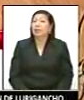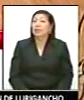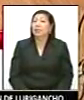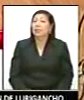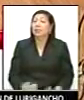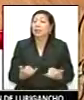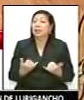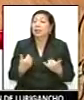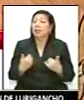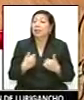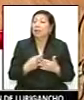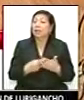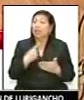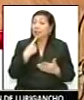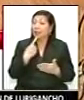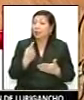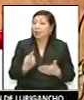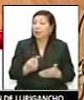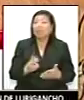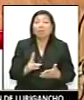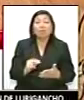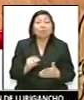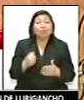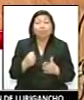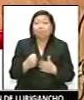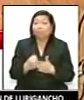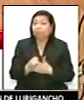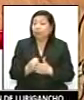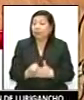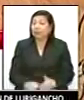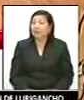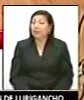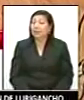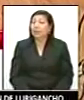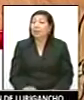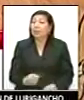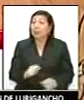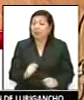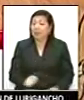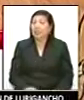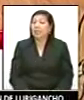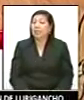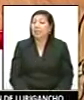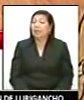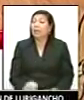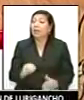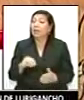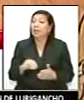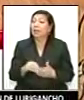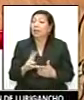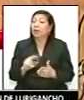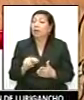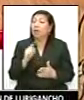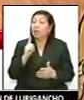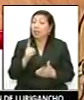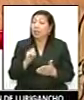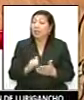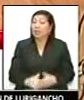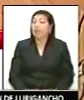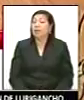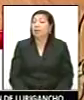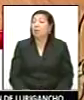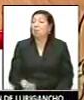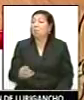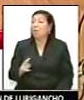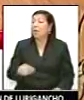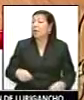respecto, debe señalarse que la autógrafa no incumple el referido precepto constitucional, dado que no se propone crear o